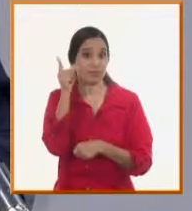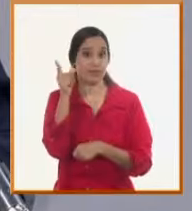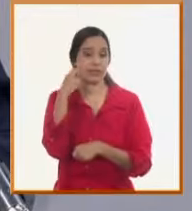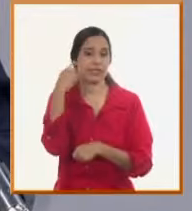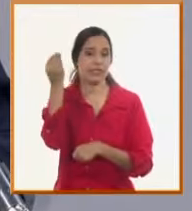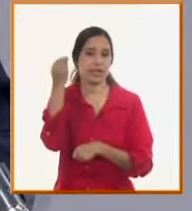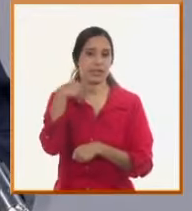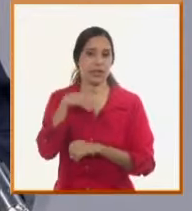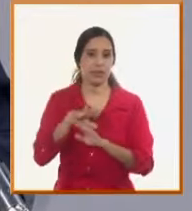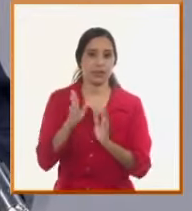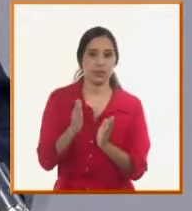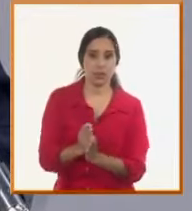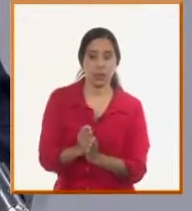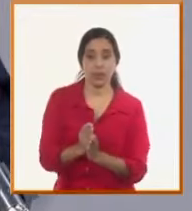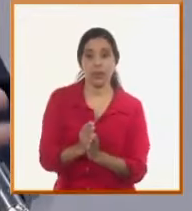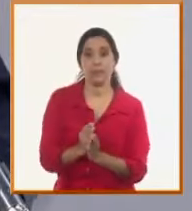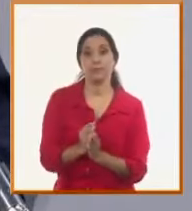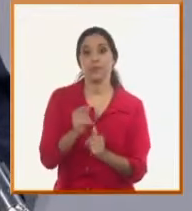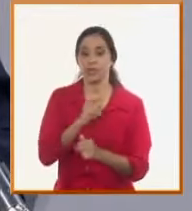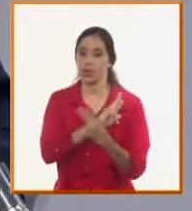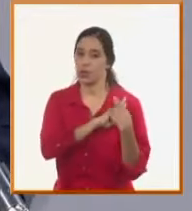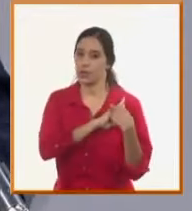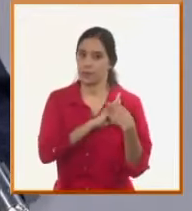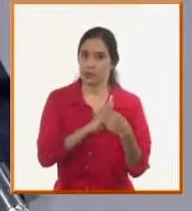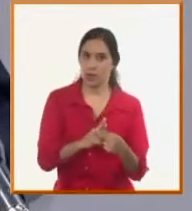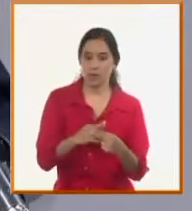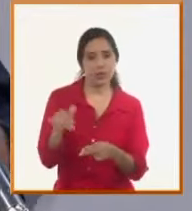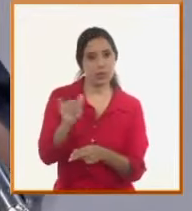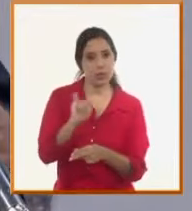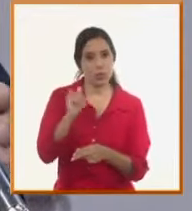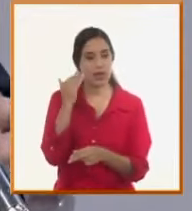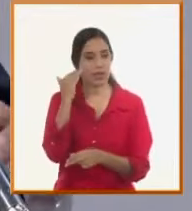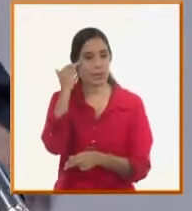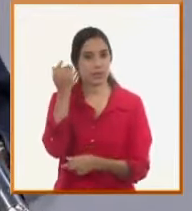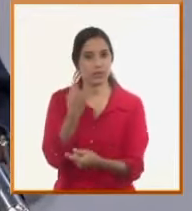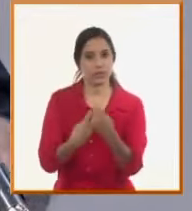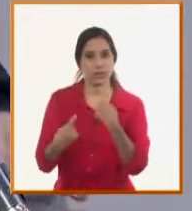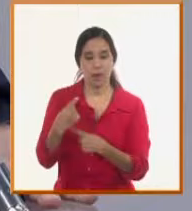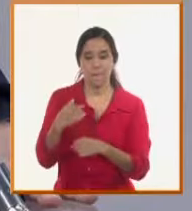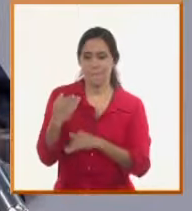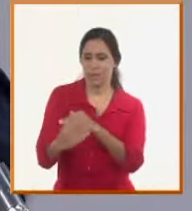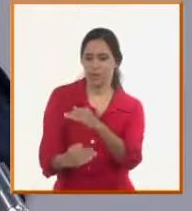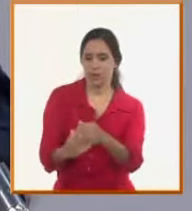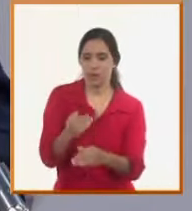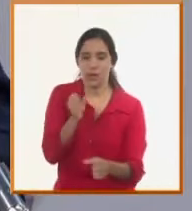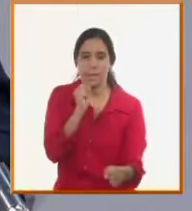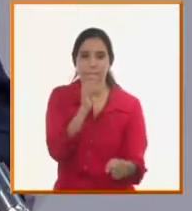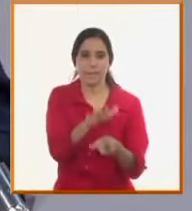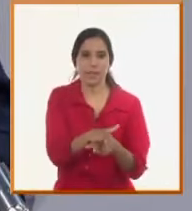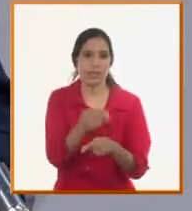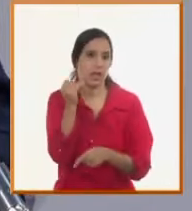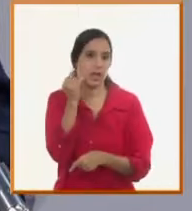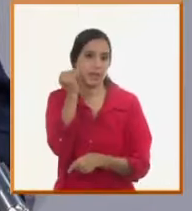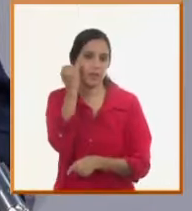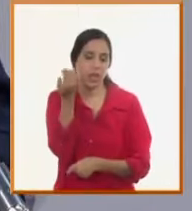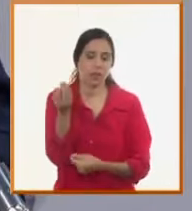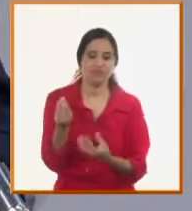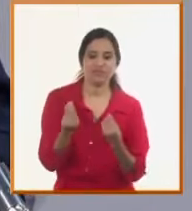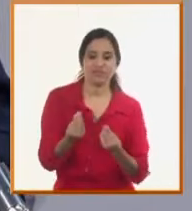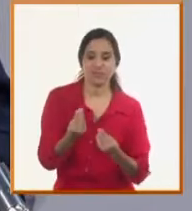con los responsables de la actividad de capacitación, empieza un proceso de capacitación en qué consiste la